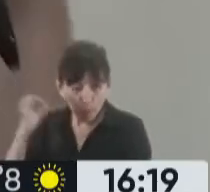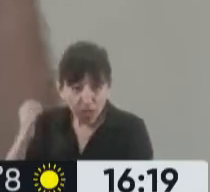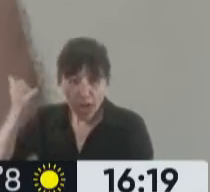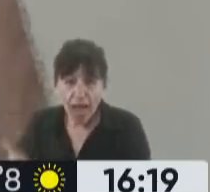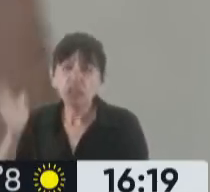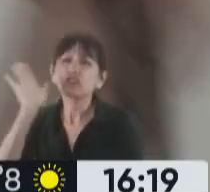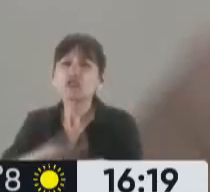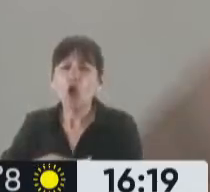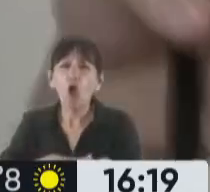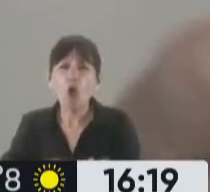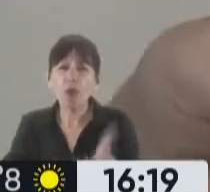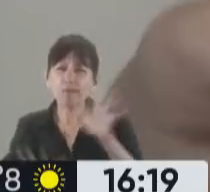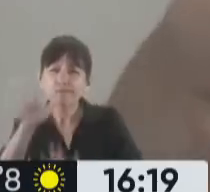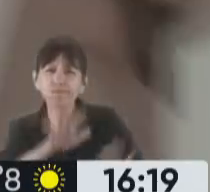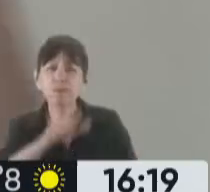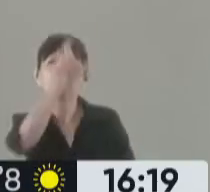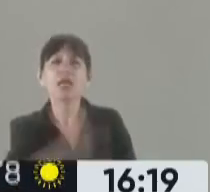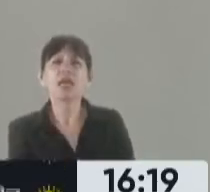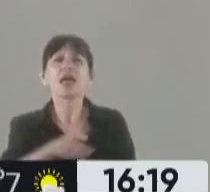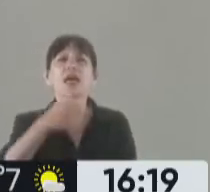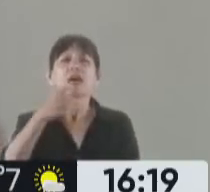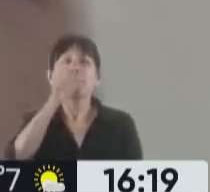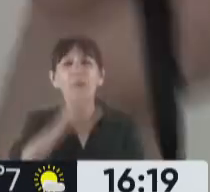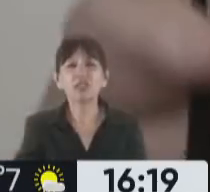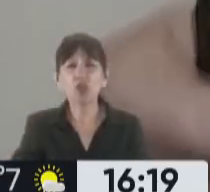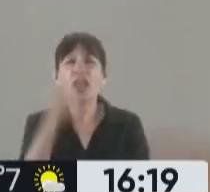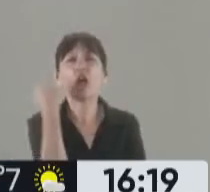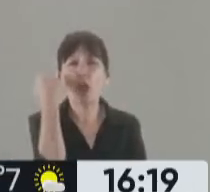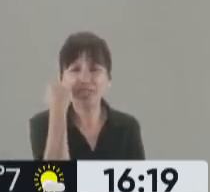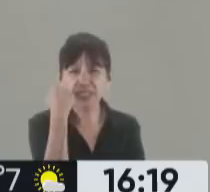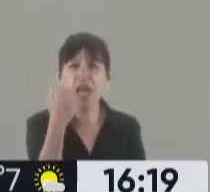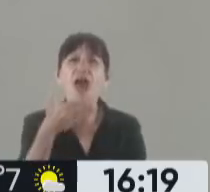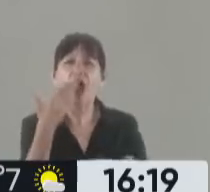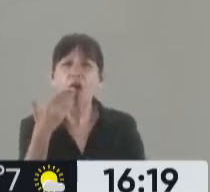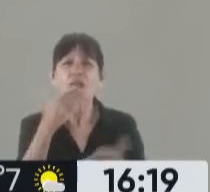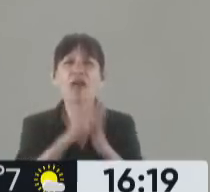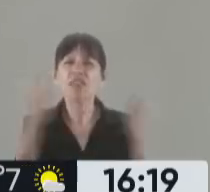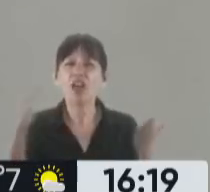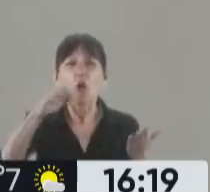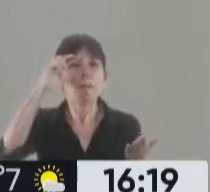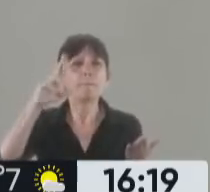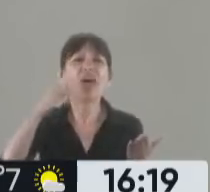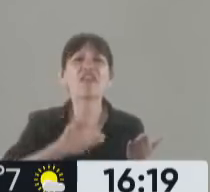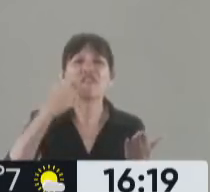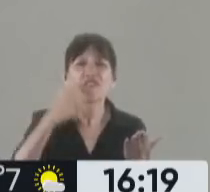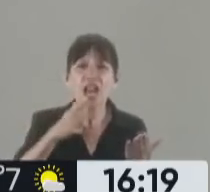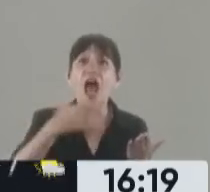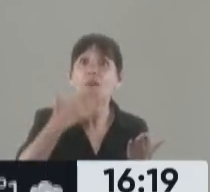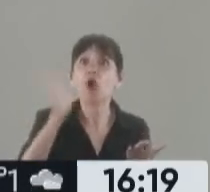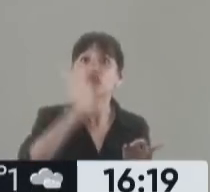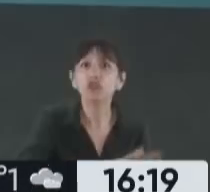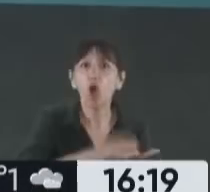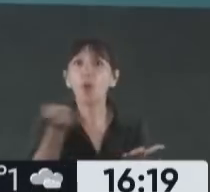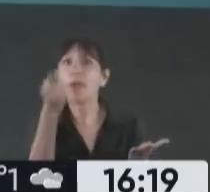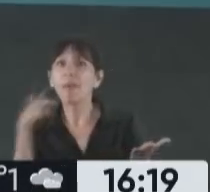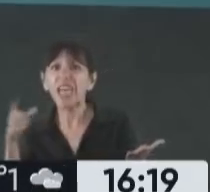realidad, de Sturzenegger en una columna en el diario Perfil a propósito de la intención del gobierno de Macri de expropiar un canal de